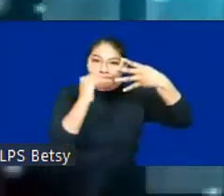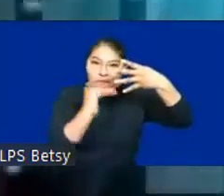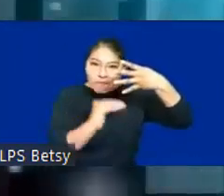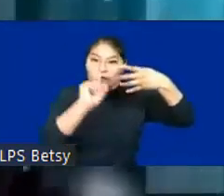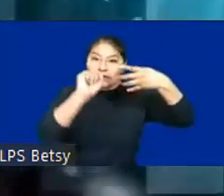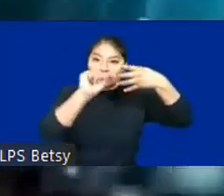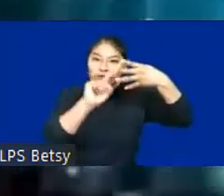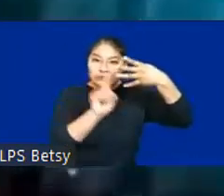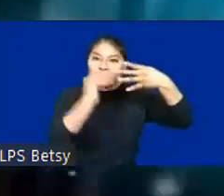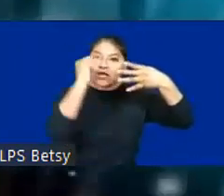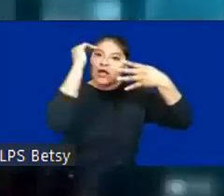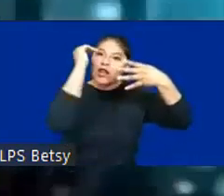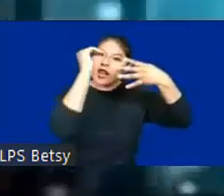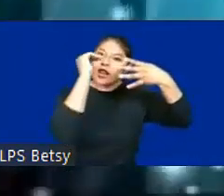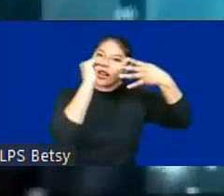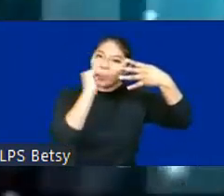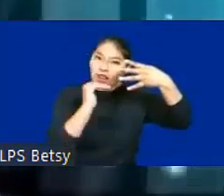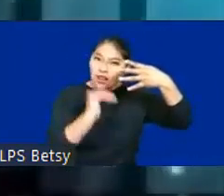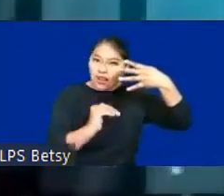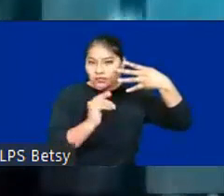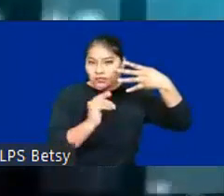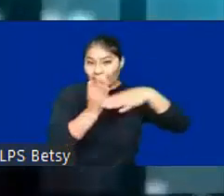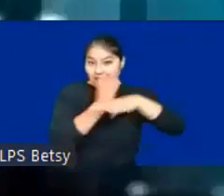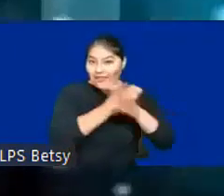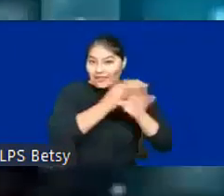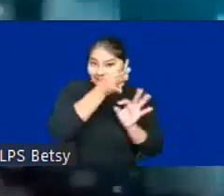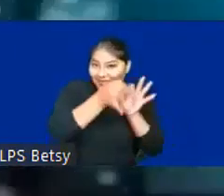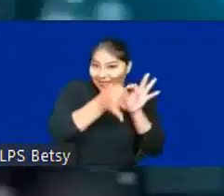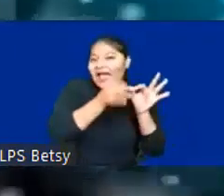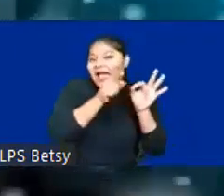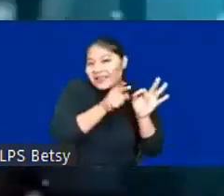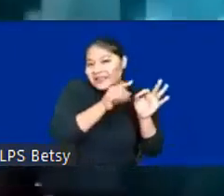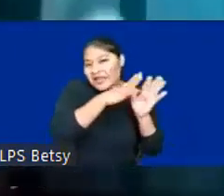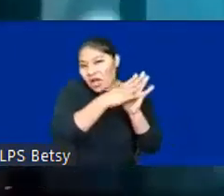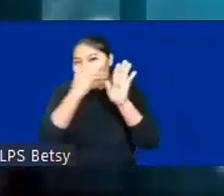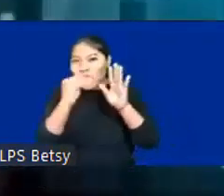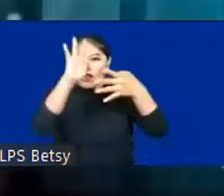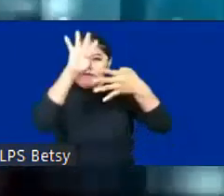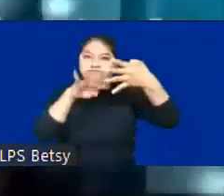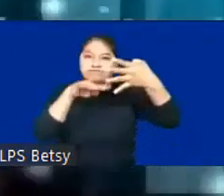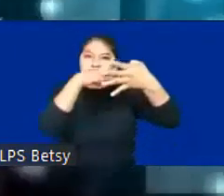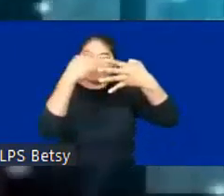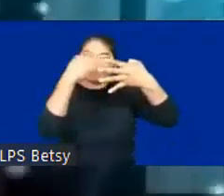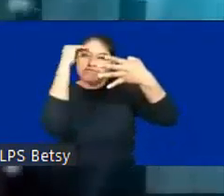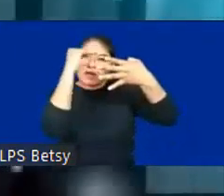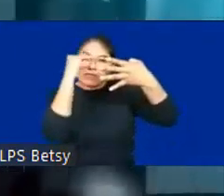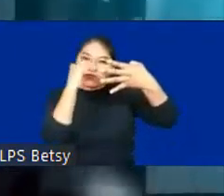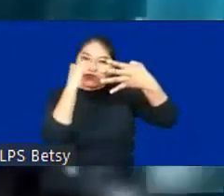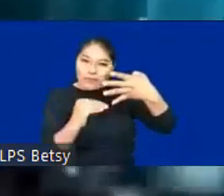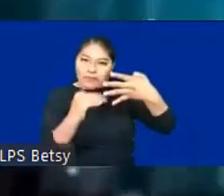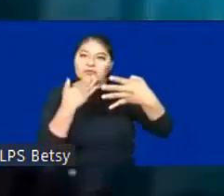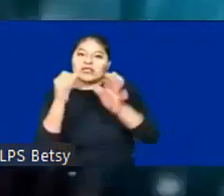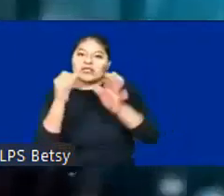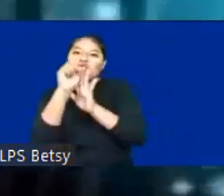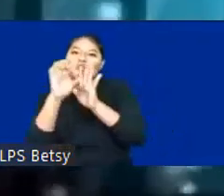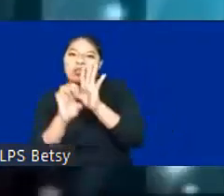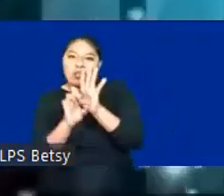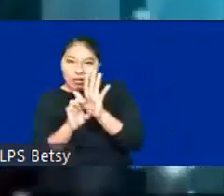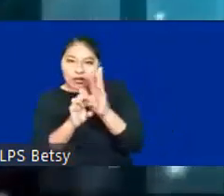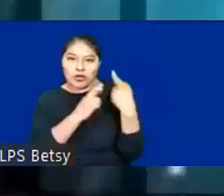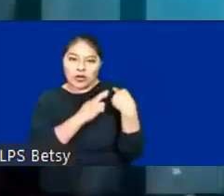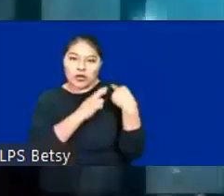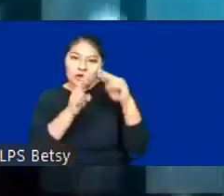y objetivos que tiene el gobierno digital para la ciudad, ¿no? Que están asociados a implementar servicios